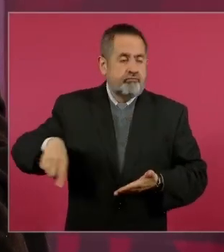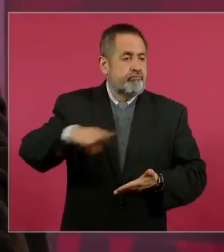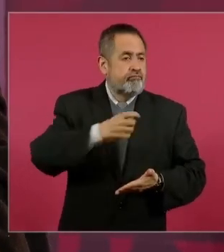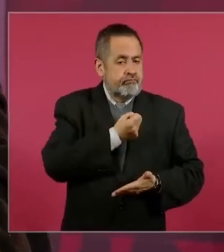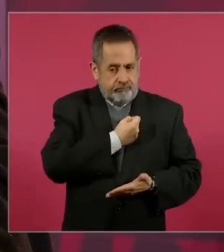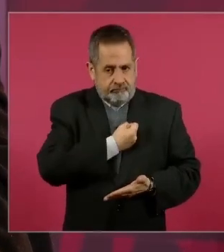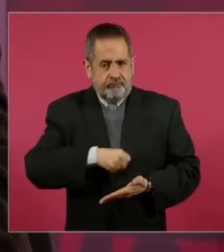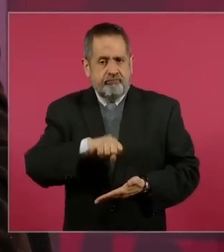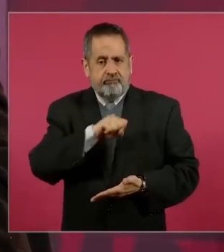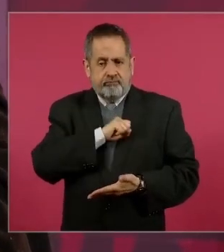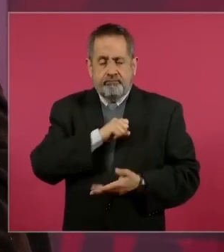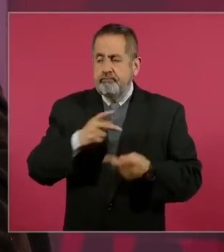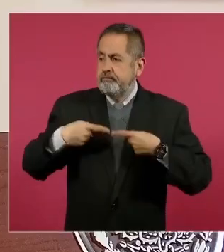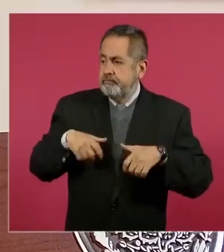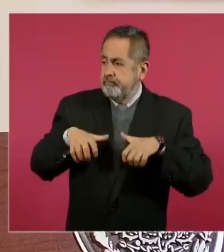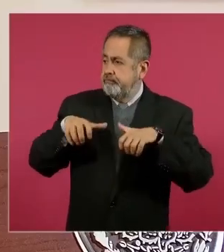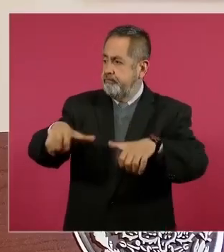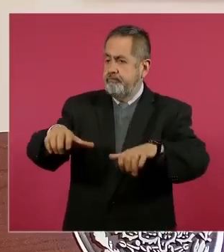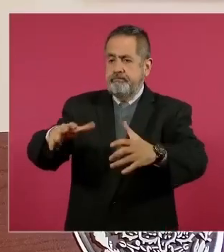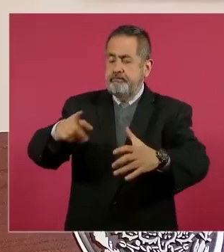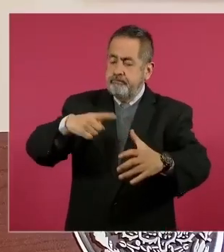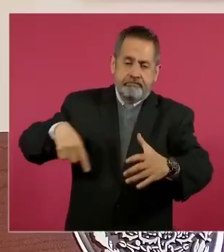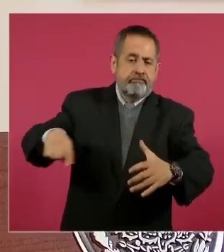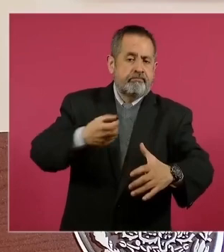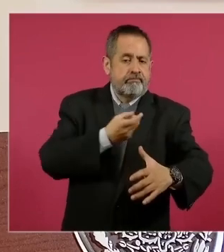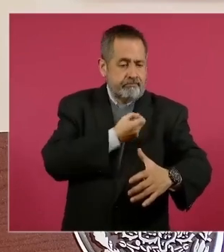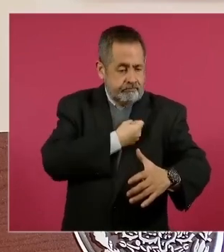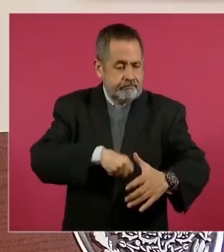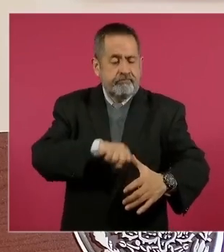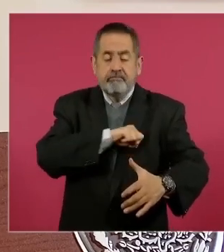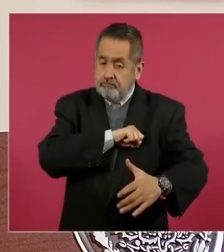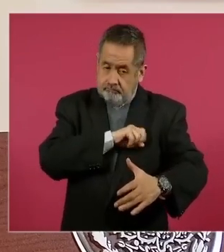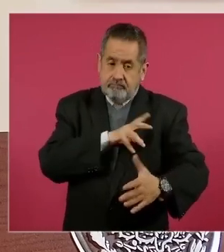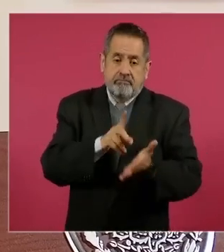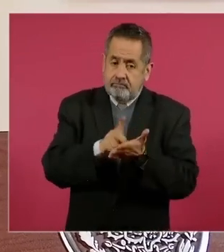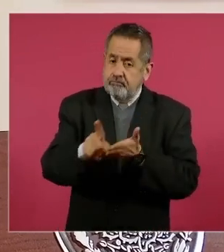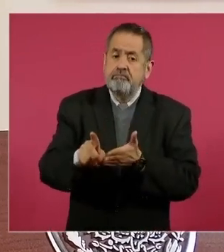el derecho del pueblo a la salud. Y esto implica